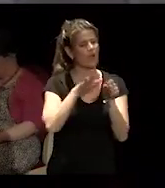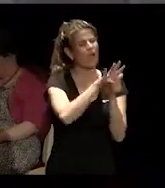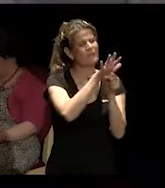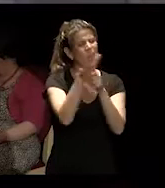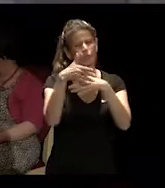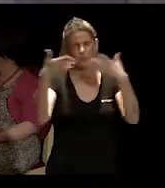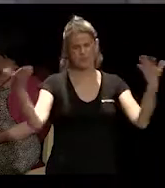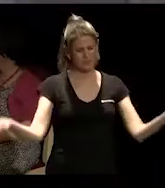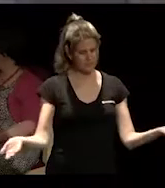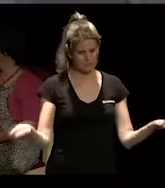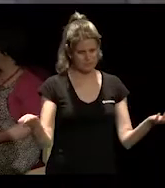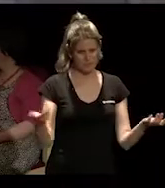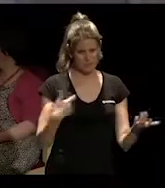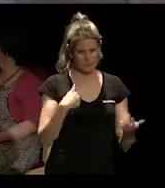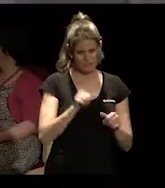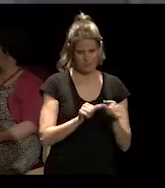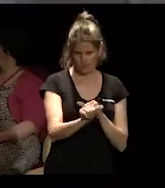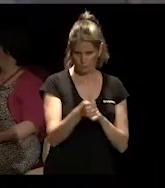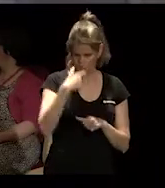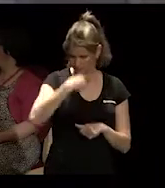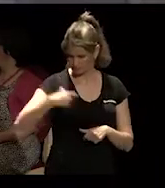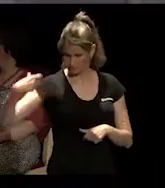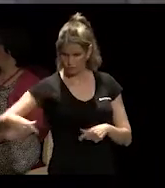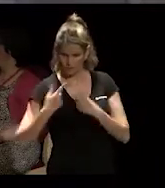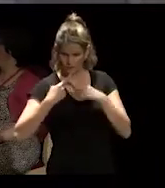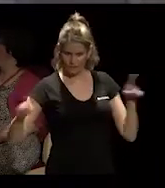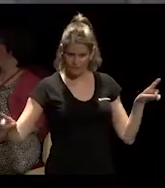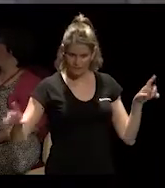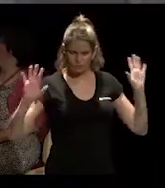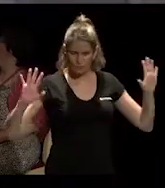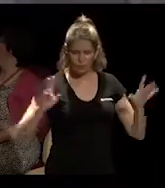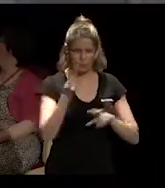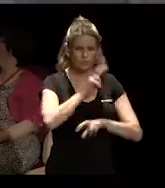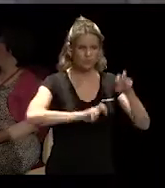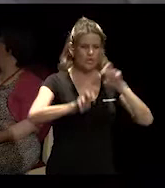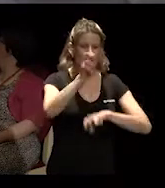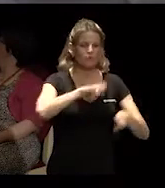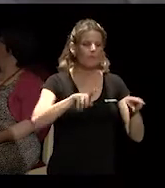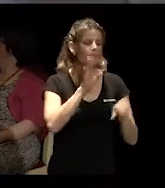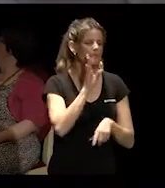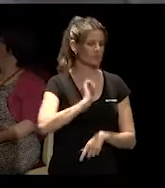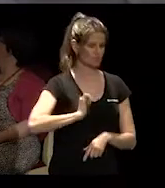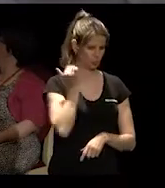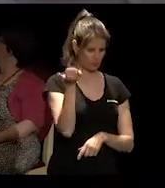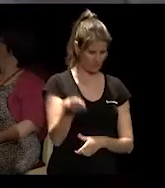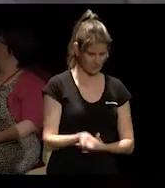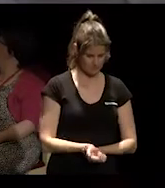Sí que partimos de que somos distintos, pero buscamos las mismas oportunidades, ¿no?